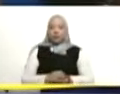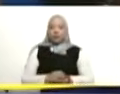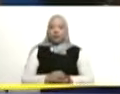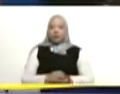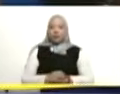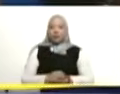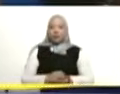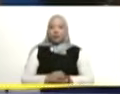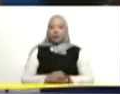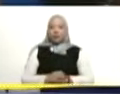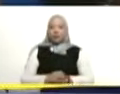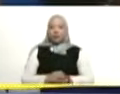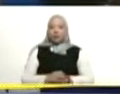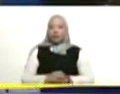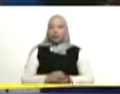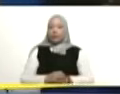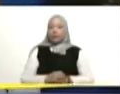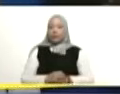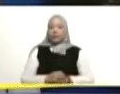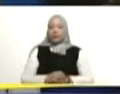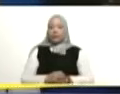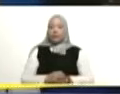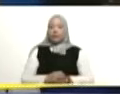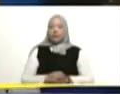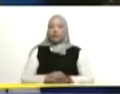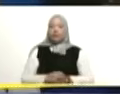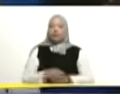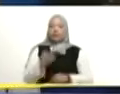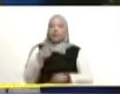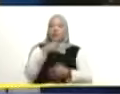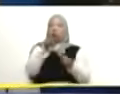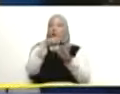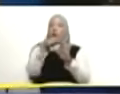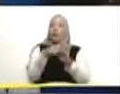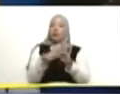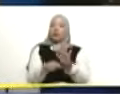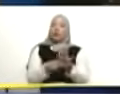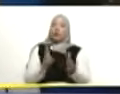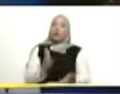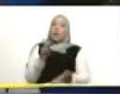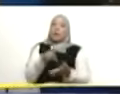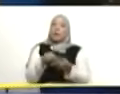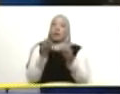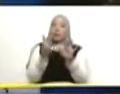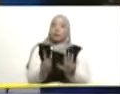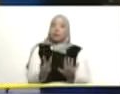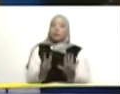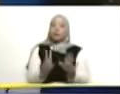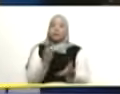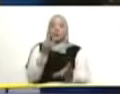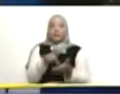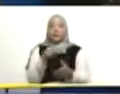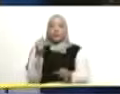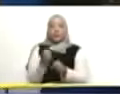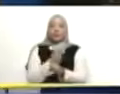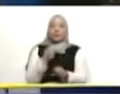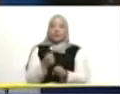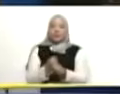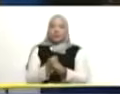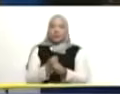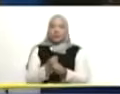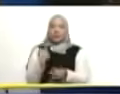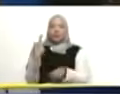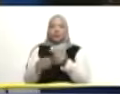Vamos a participar, vértice número 7 de organización y participación. Hay que empoderarse, hay